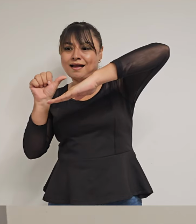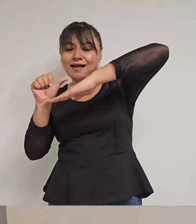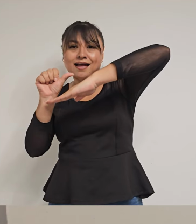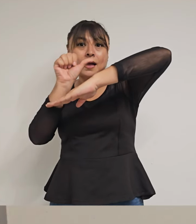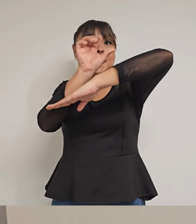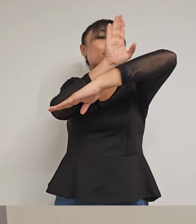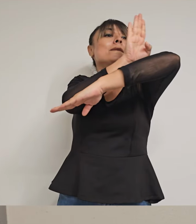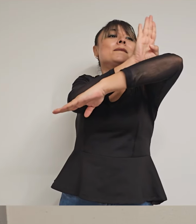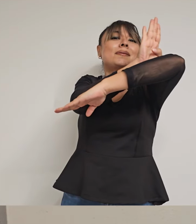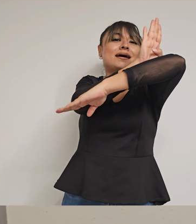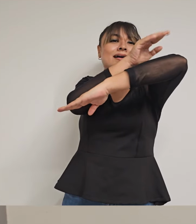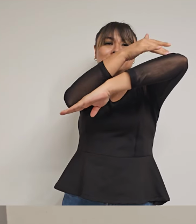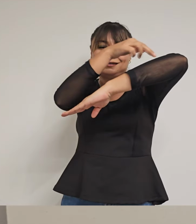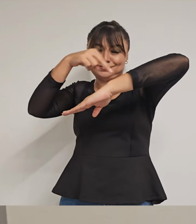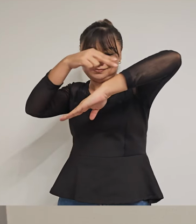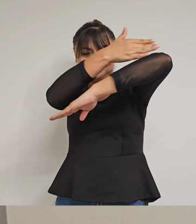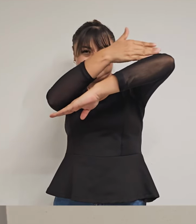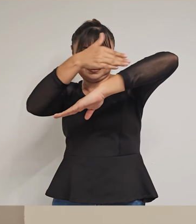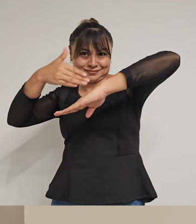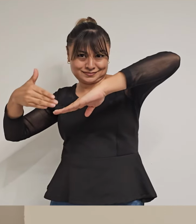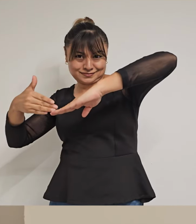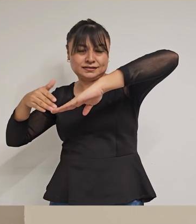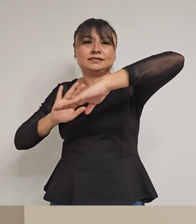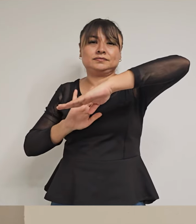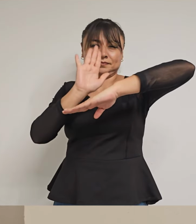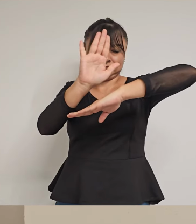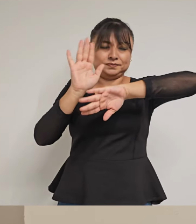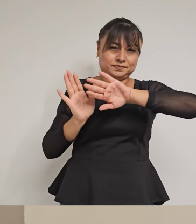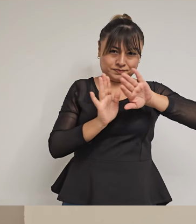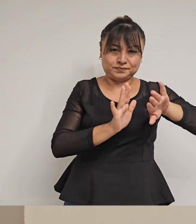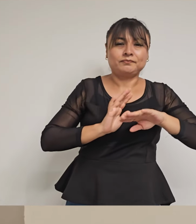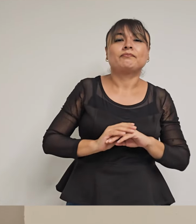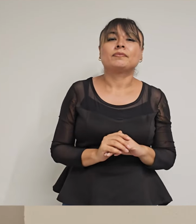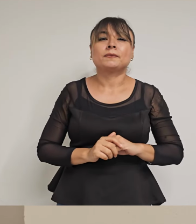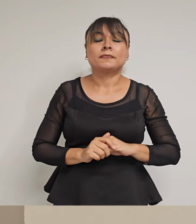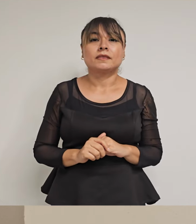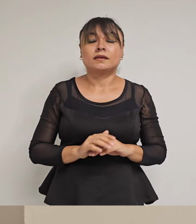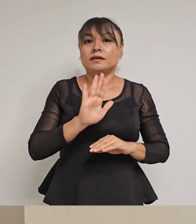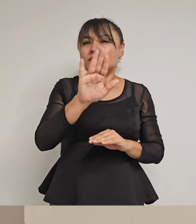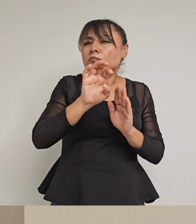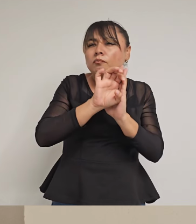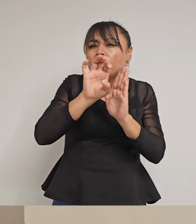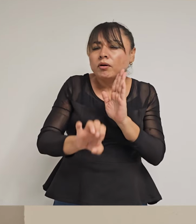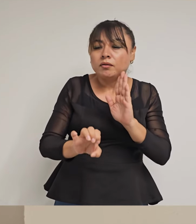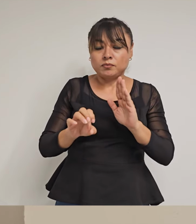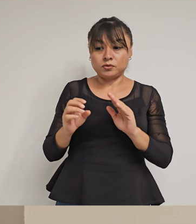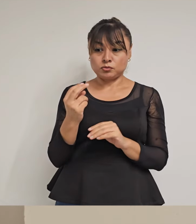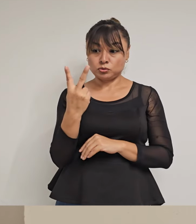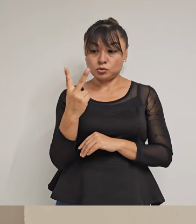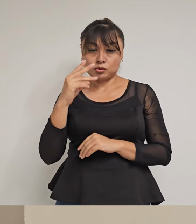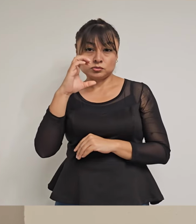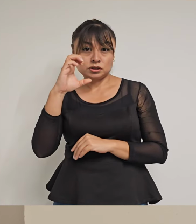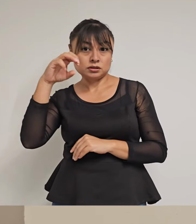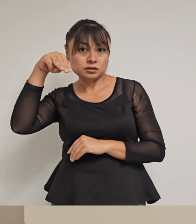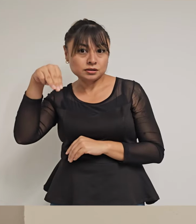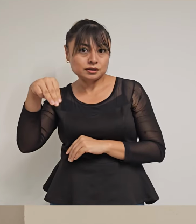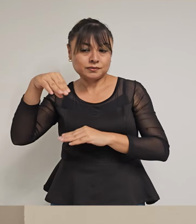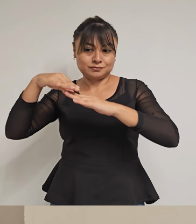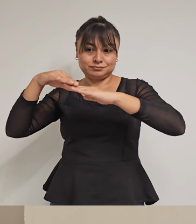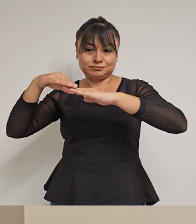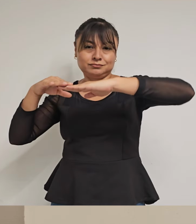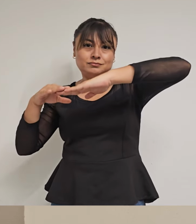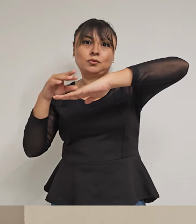ahora cambiaré de dibujo. Es decir, que si en 1 metro de distancia tú subes 2 centímetros, tienes un porcentaje de pendiente del 2%. Y